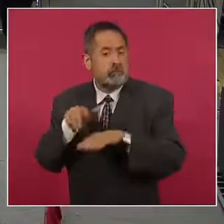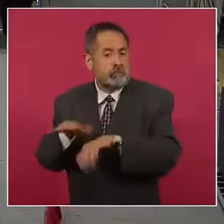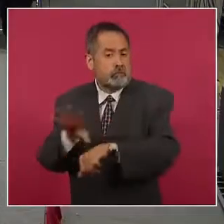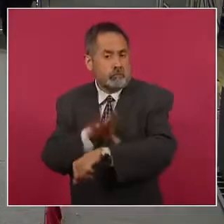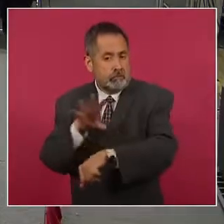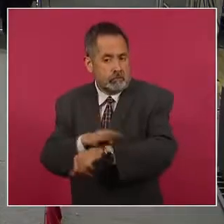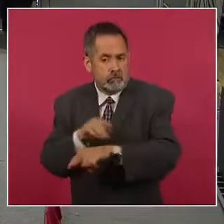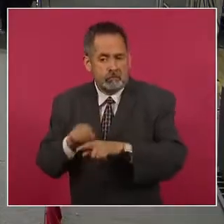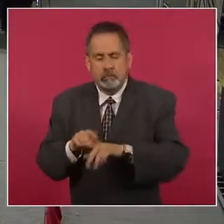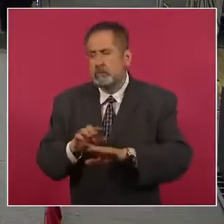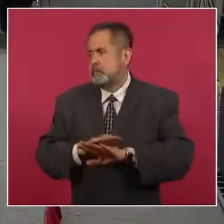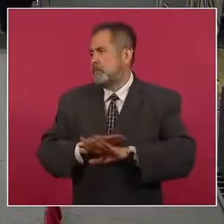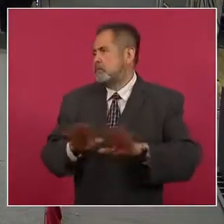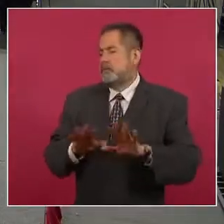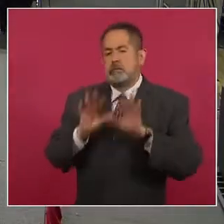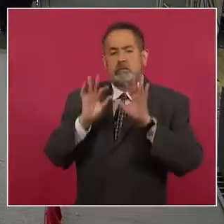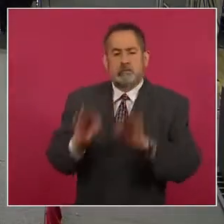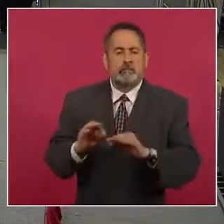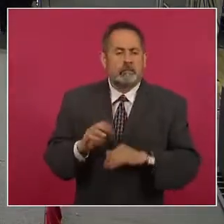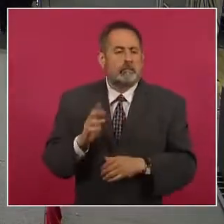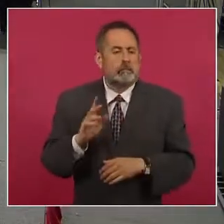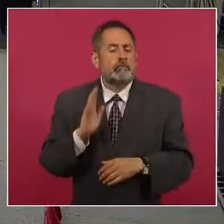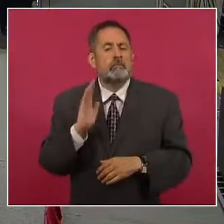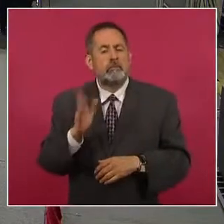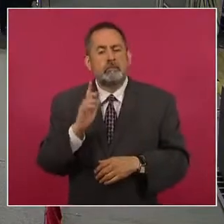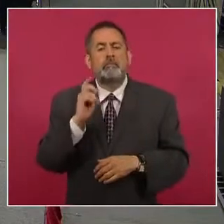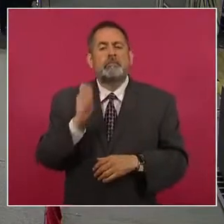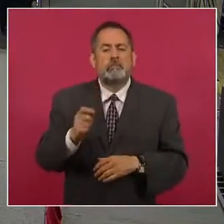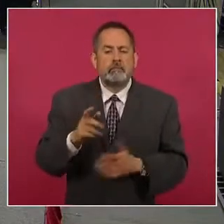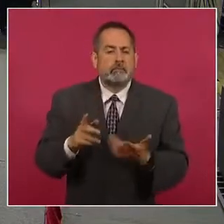se resolvió el problema